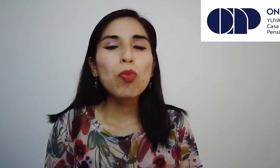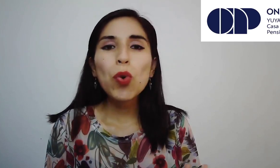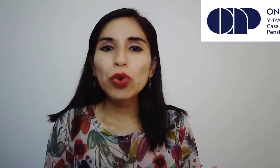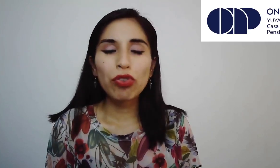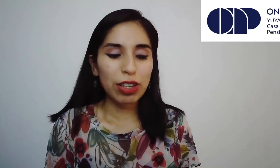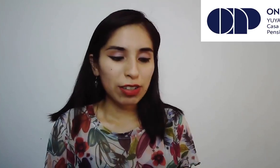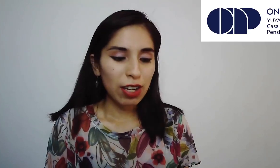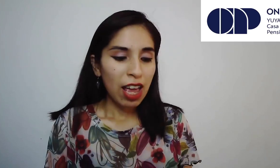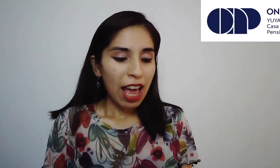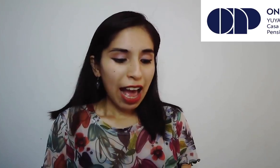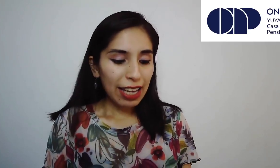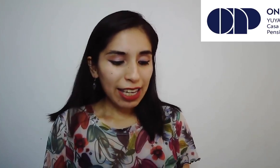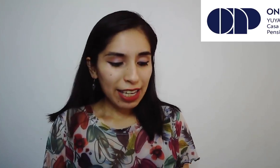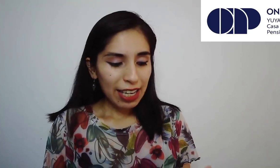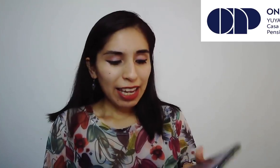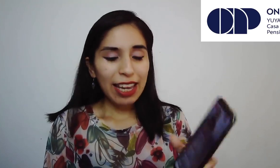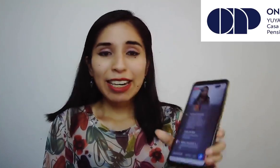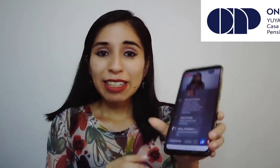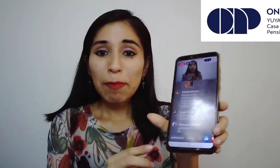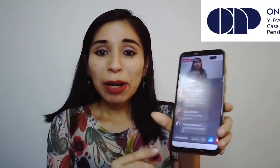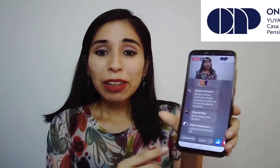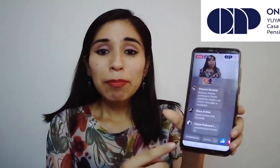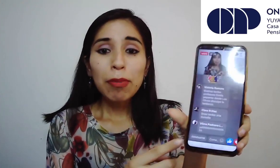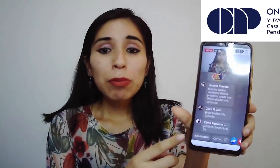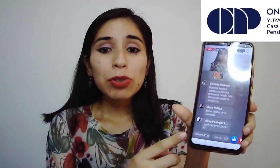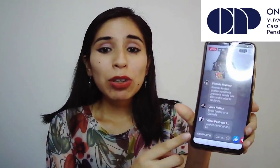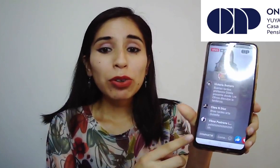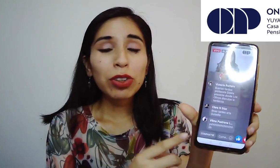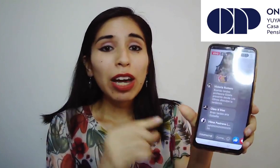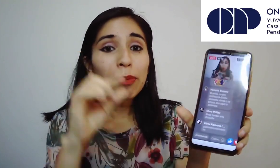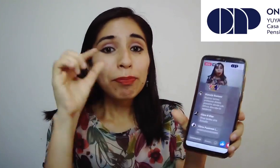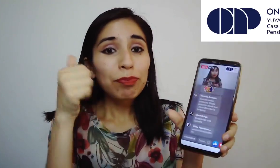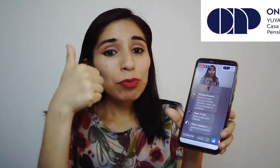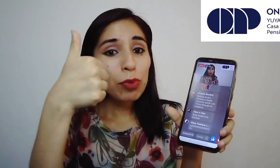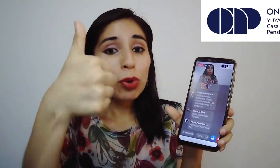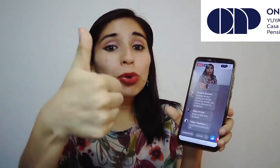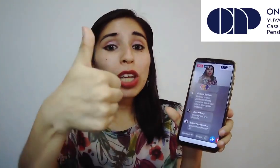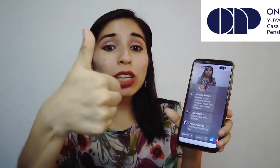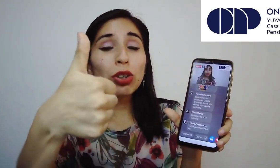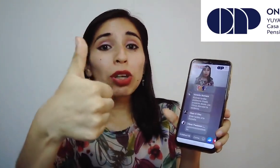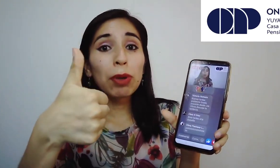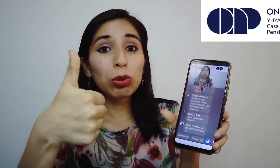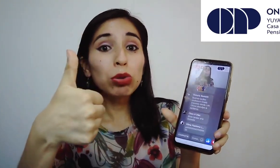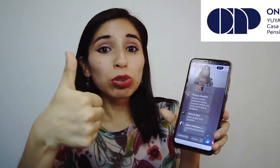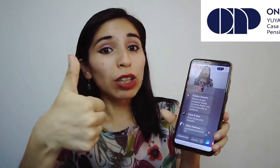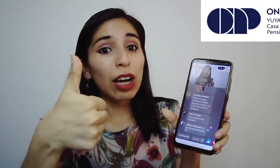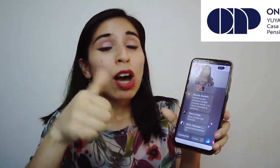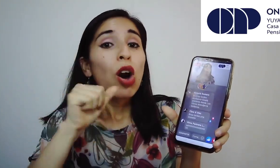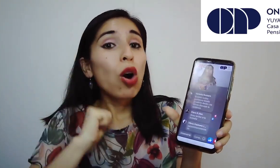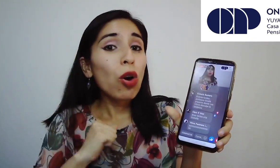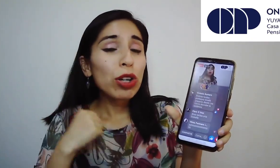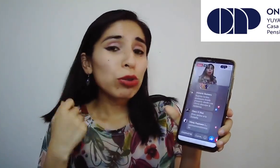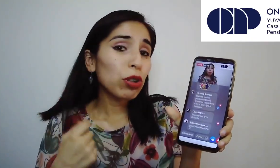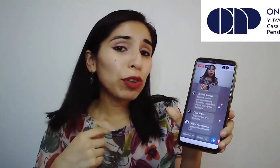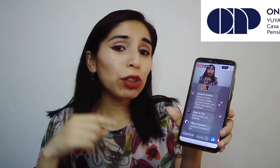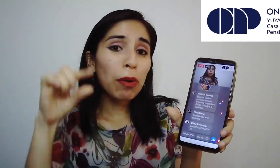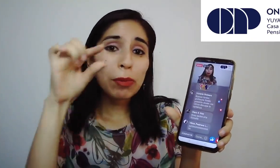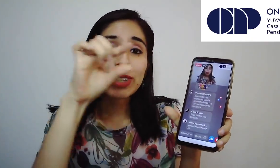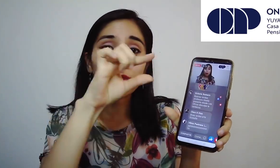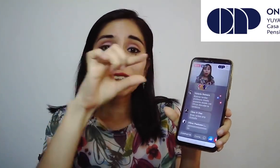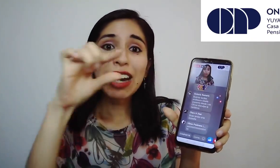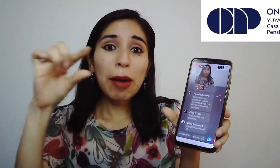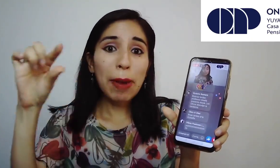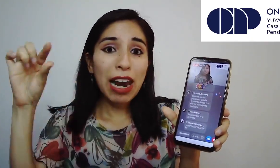muy fácil aquí en esta parte vamos a encontrar un dedito de me gusta o en su defecto